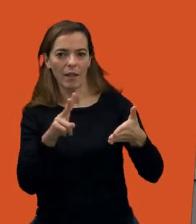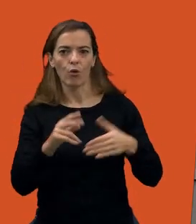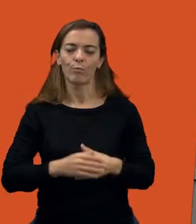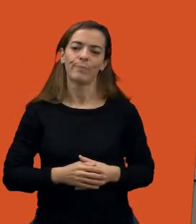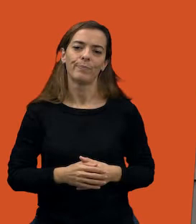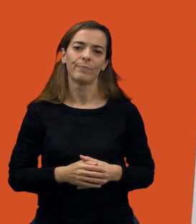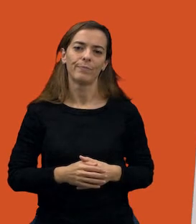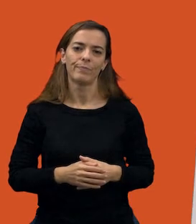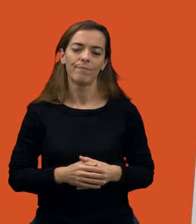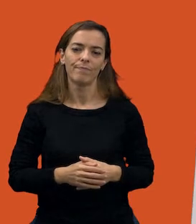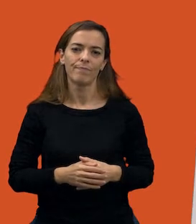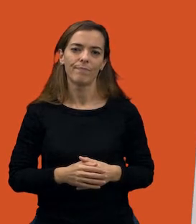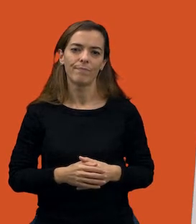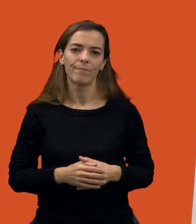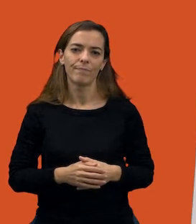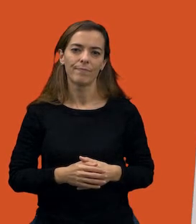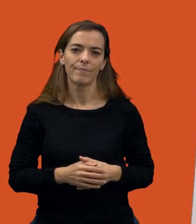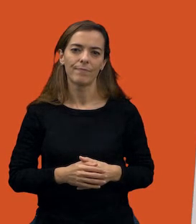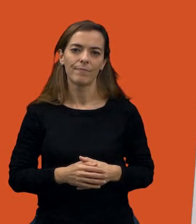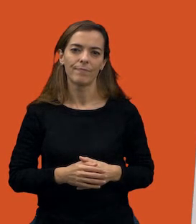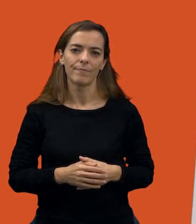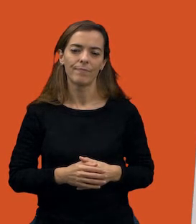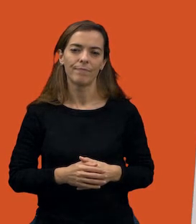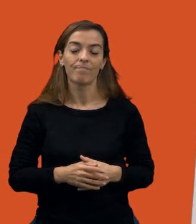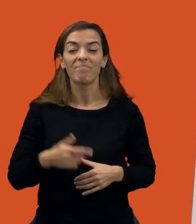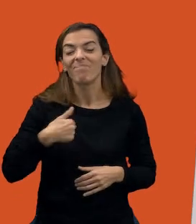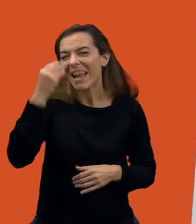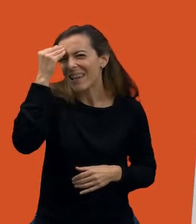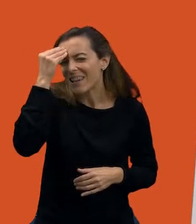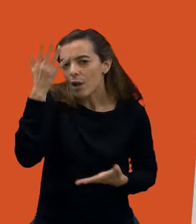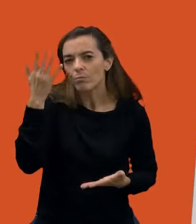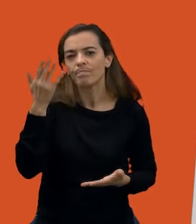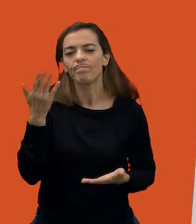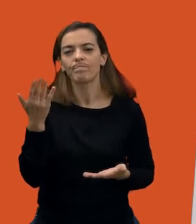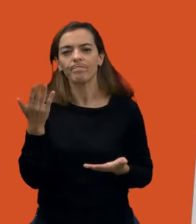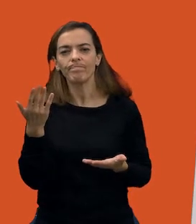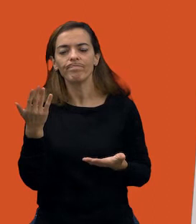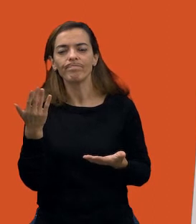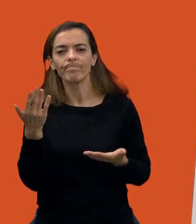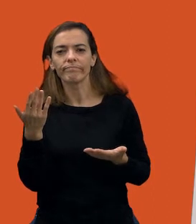obra. Yo creo que de alguna manera